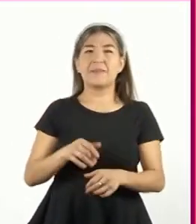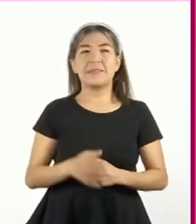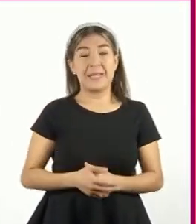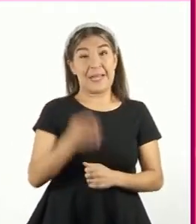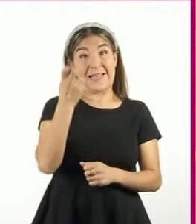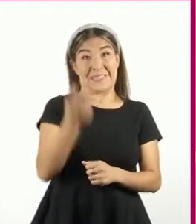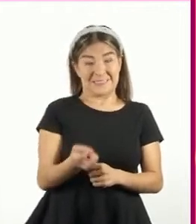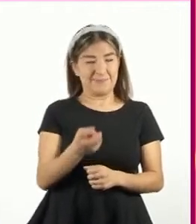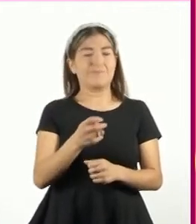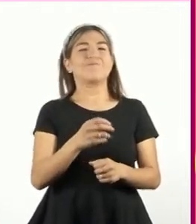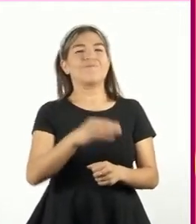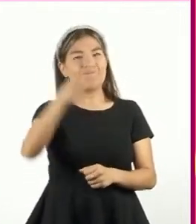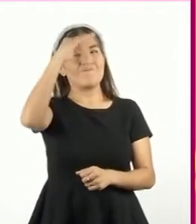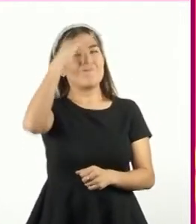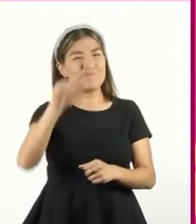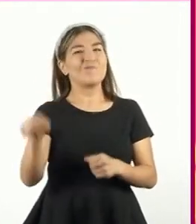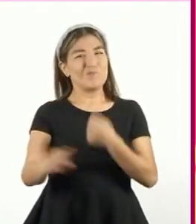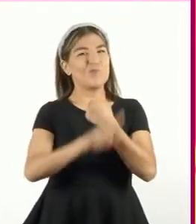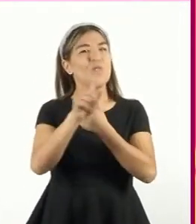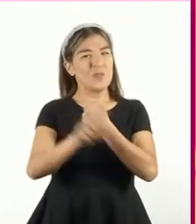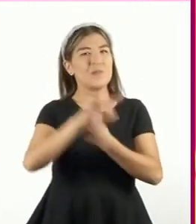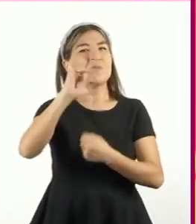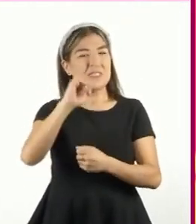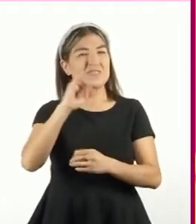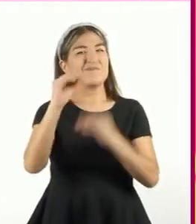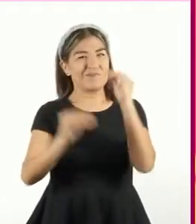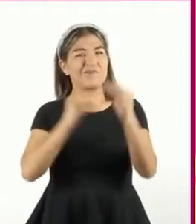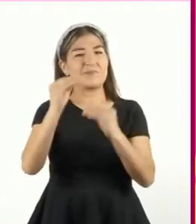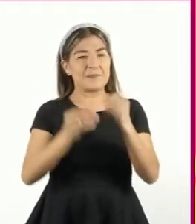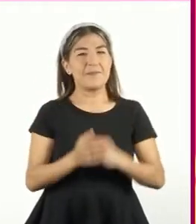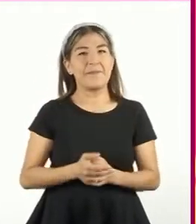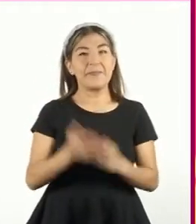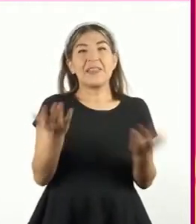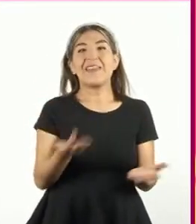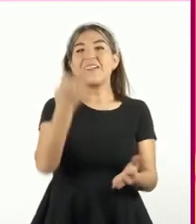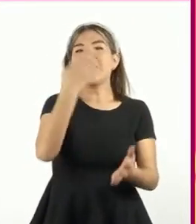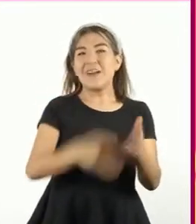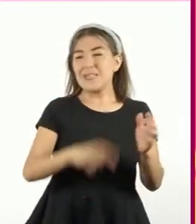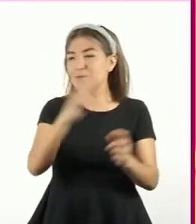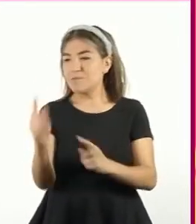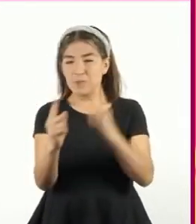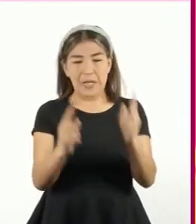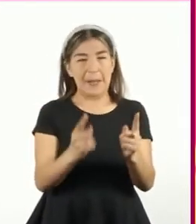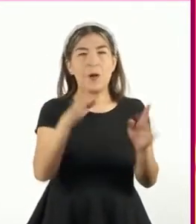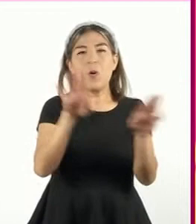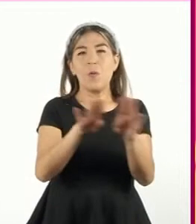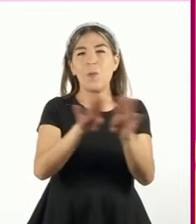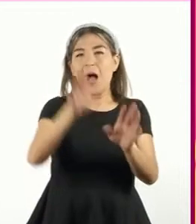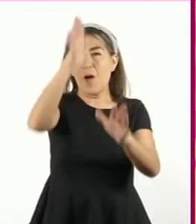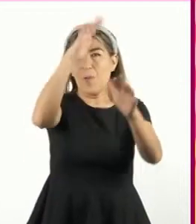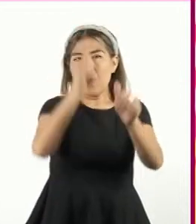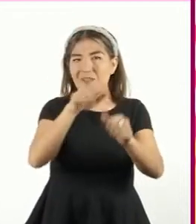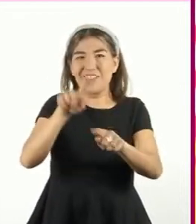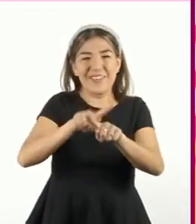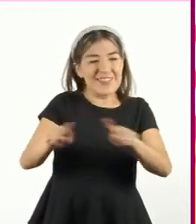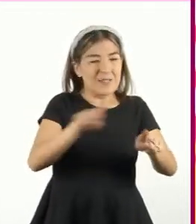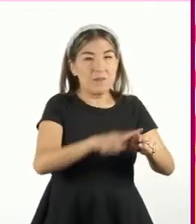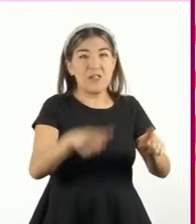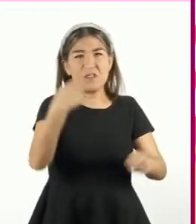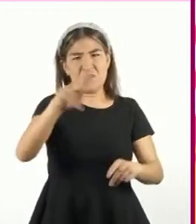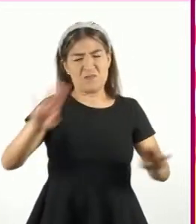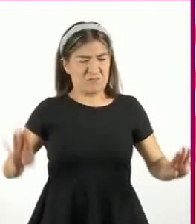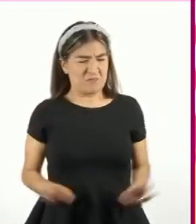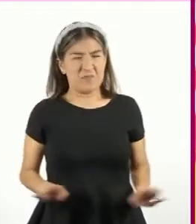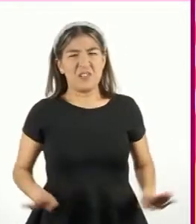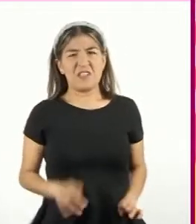que puede dar lugar a un conflicto. Hay una divergencia clara de valores entre las dos y una actitud